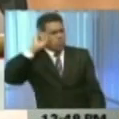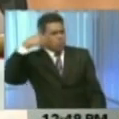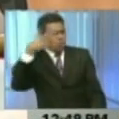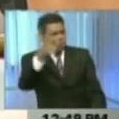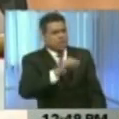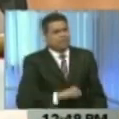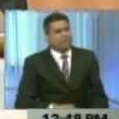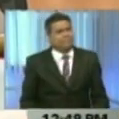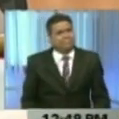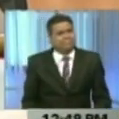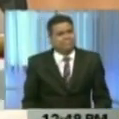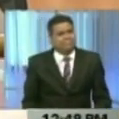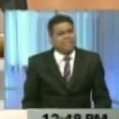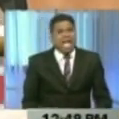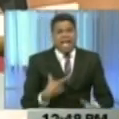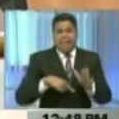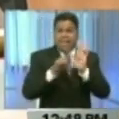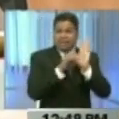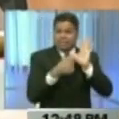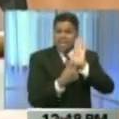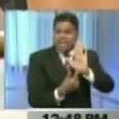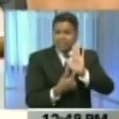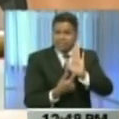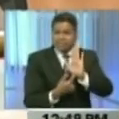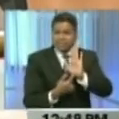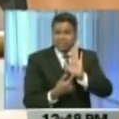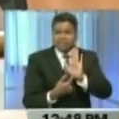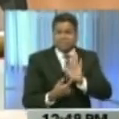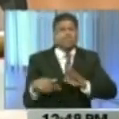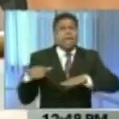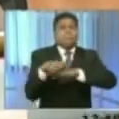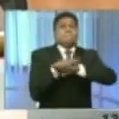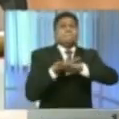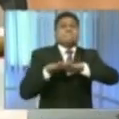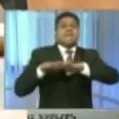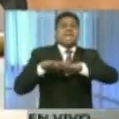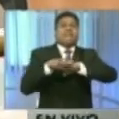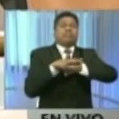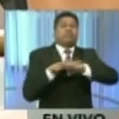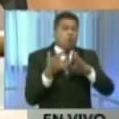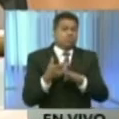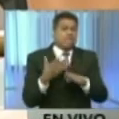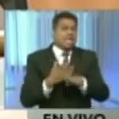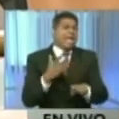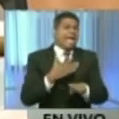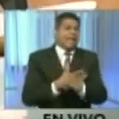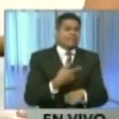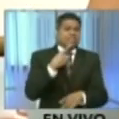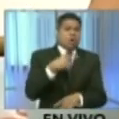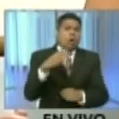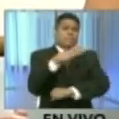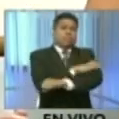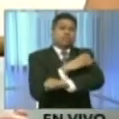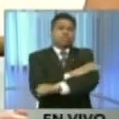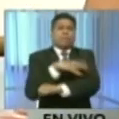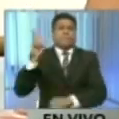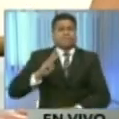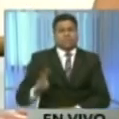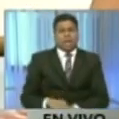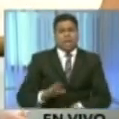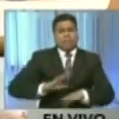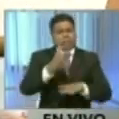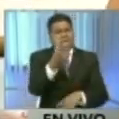recordarles la ley de autoperdón que promovió la oposición venezolana. Porque ellos hablan de una